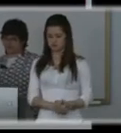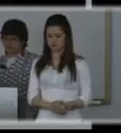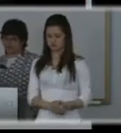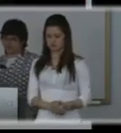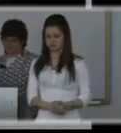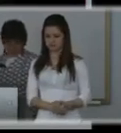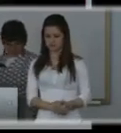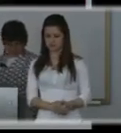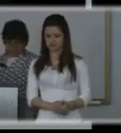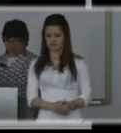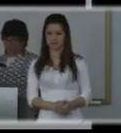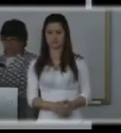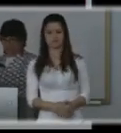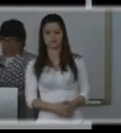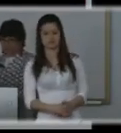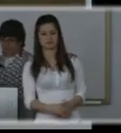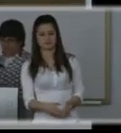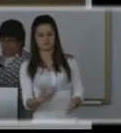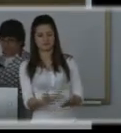Me llamo...